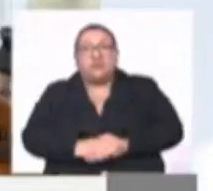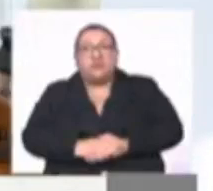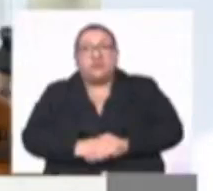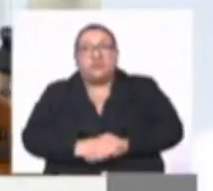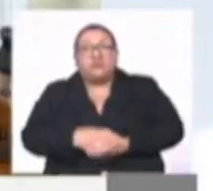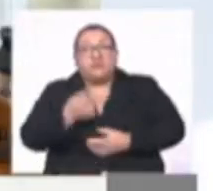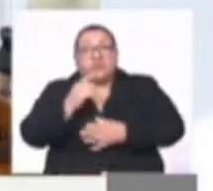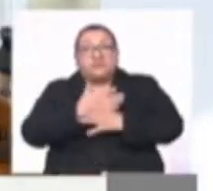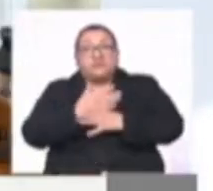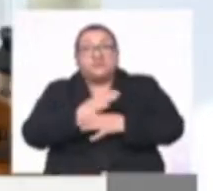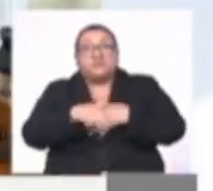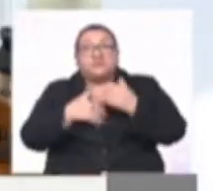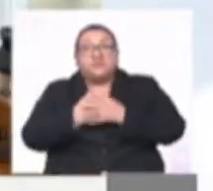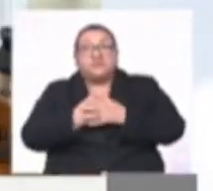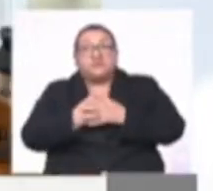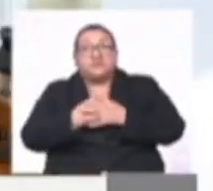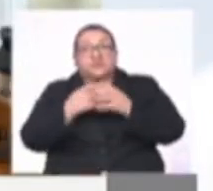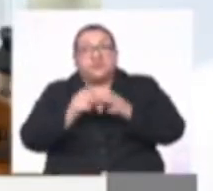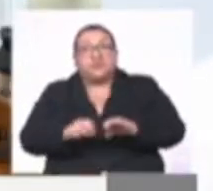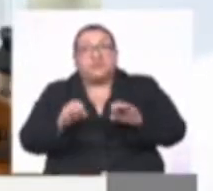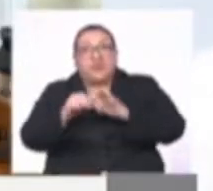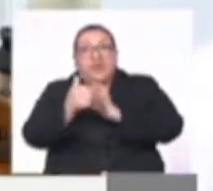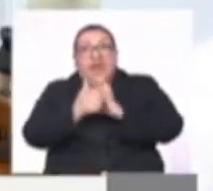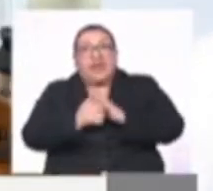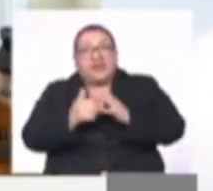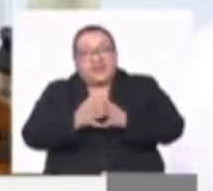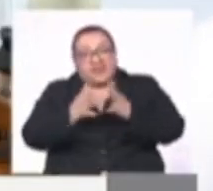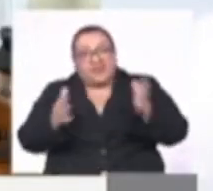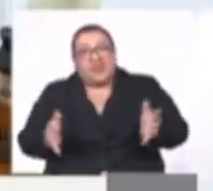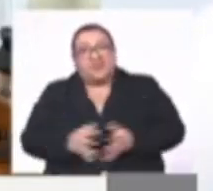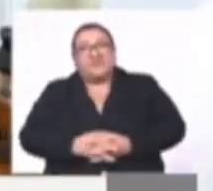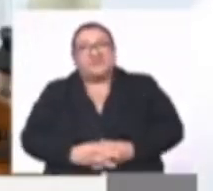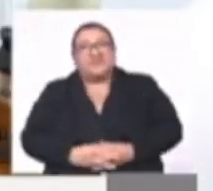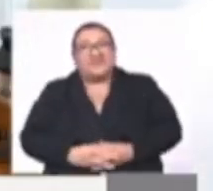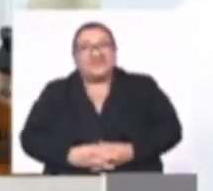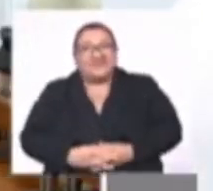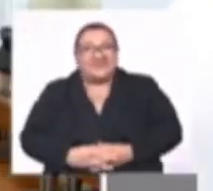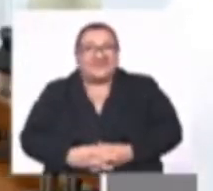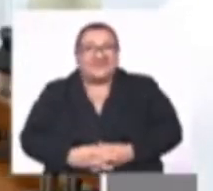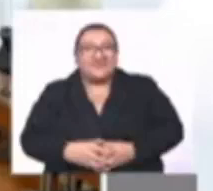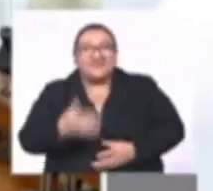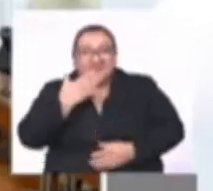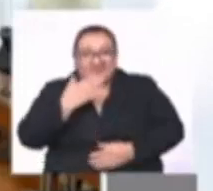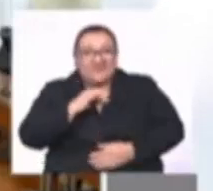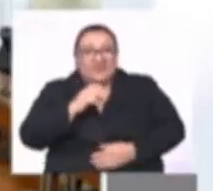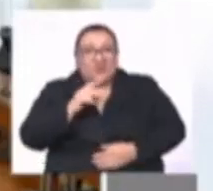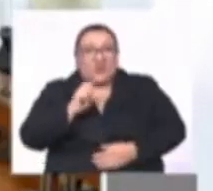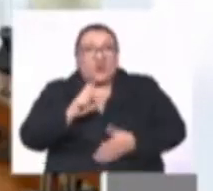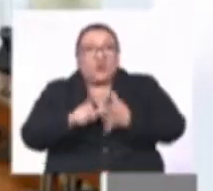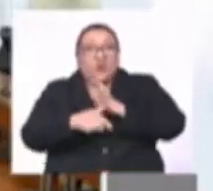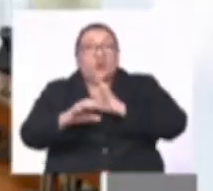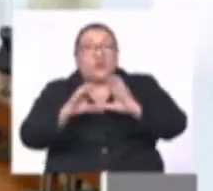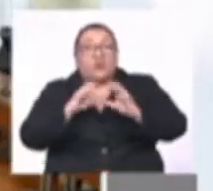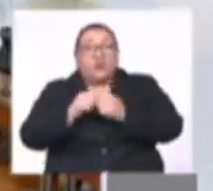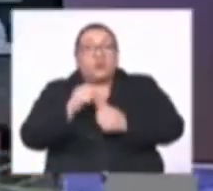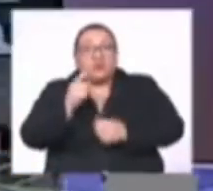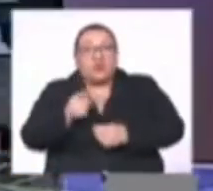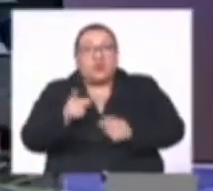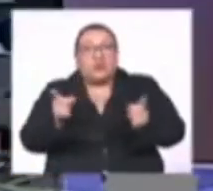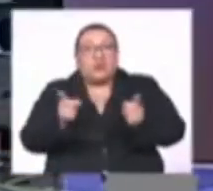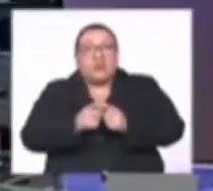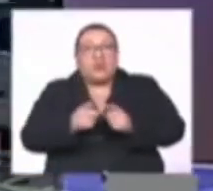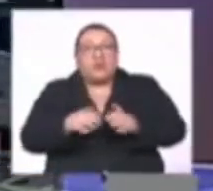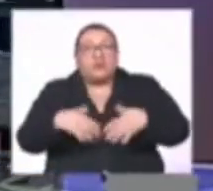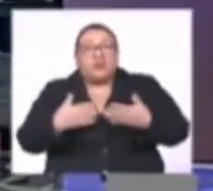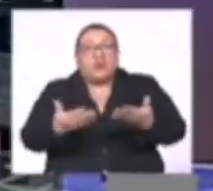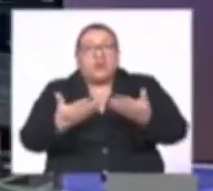supuesto, para compartir, como todos los días, la agenda ampliada. César. Gracias, Jorge. Retomamos la comunicación contigo en breve para